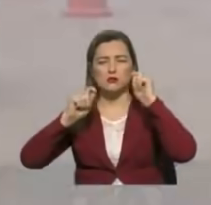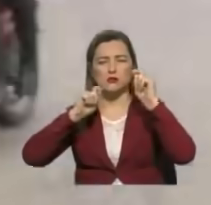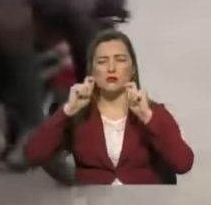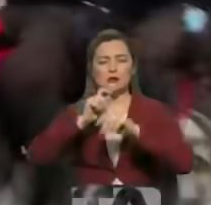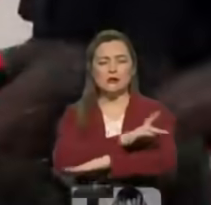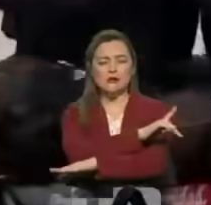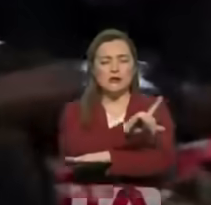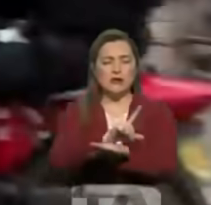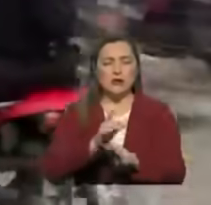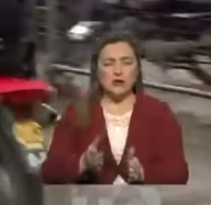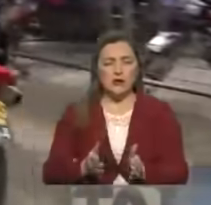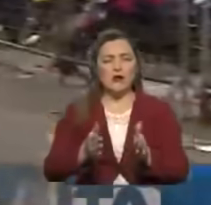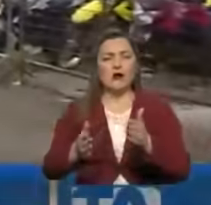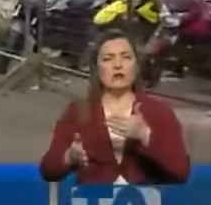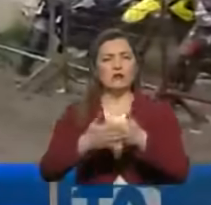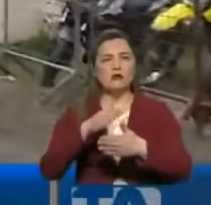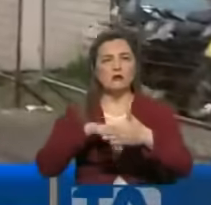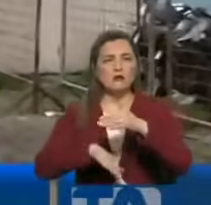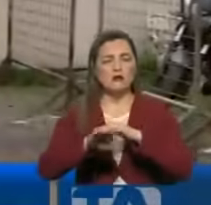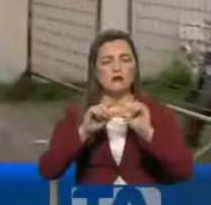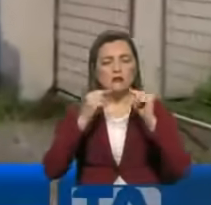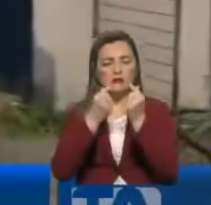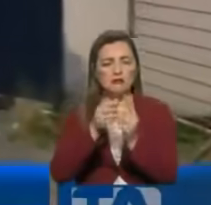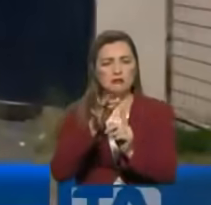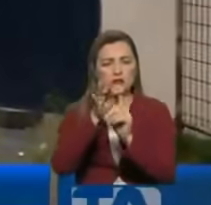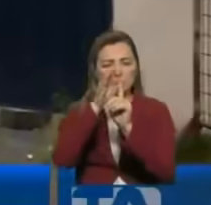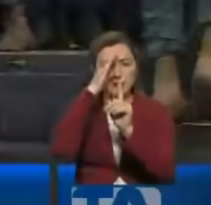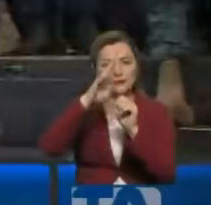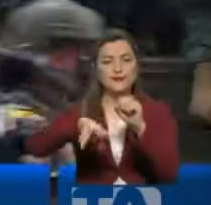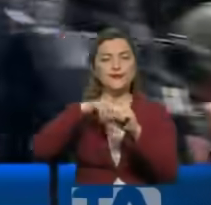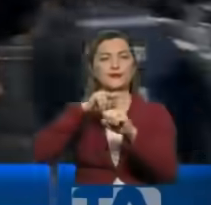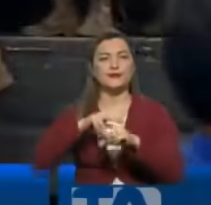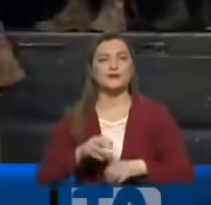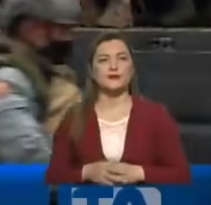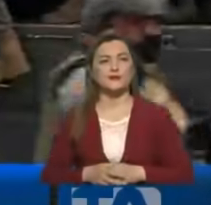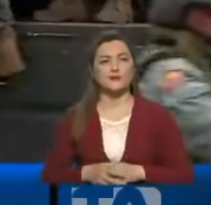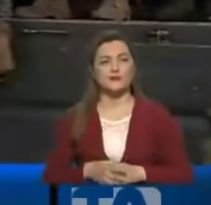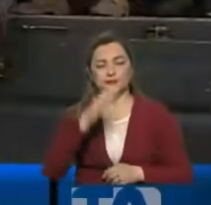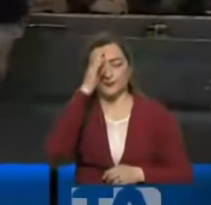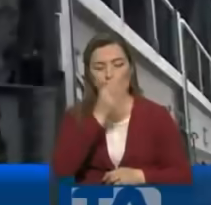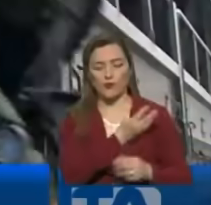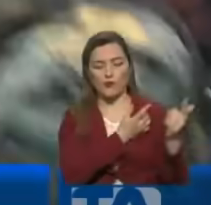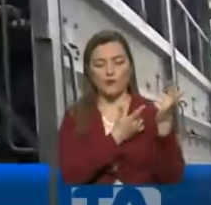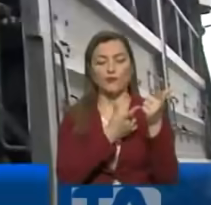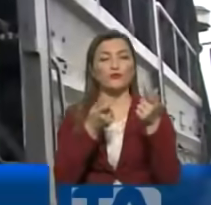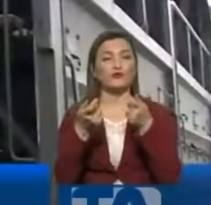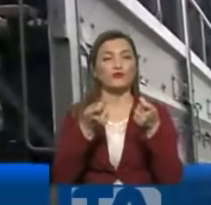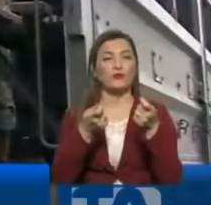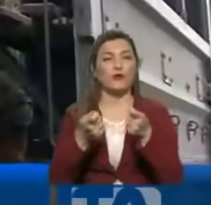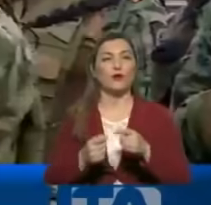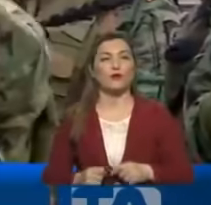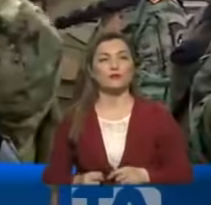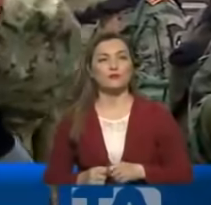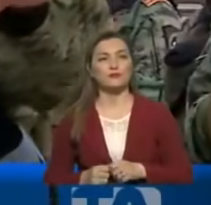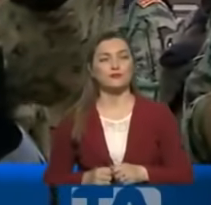cerró. Y por la puerta principal ingresaron grupos tácticos de la Policía Nacional. Uniformados de las Fuerzas Armadas tomaron el control del